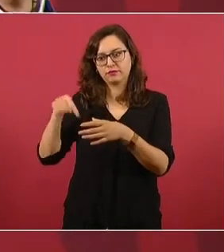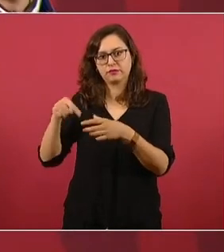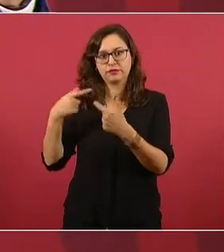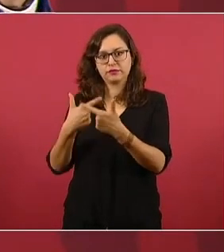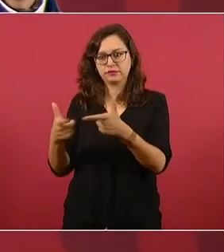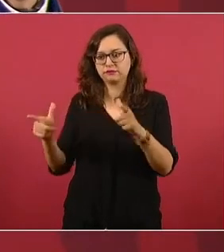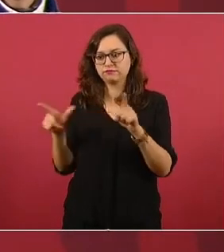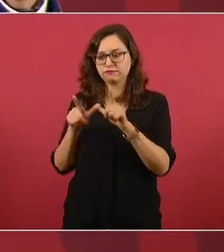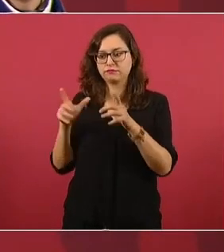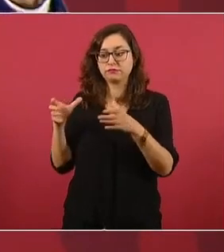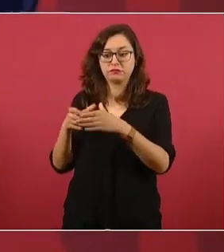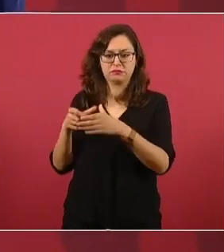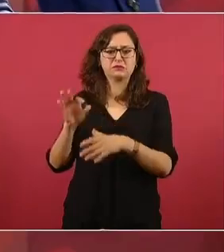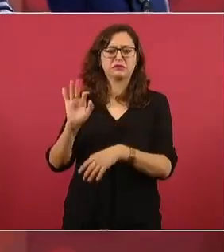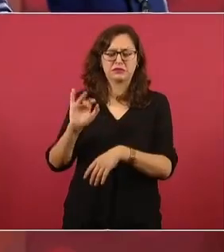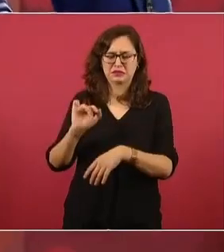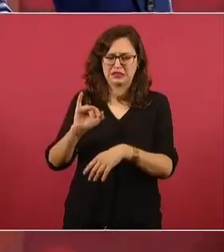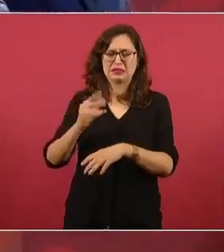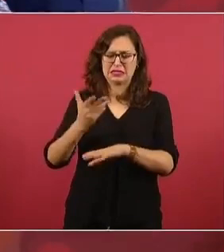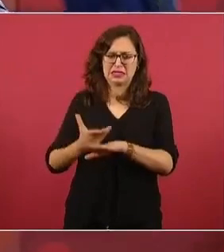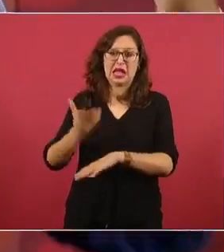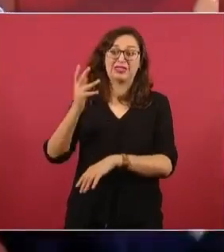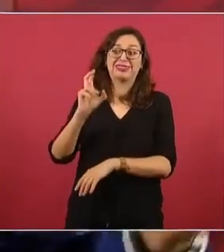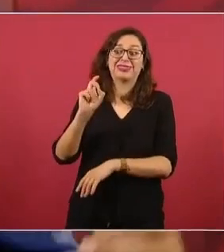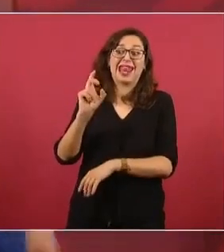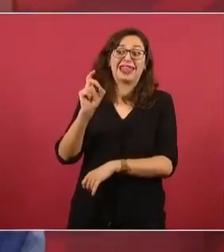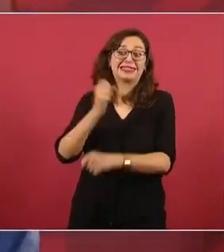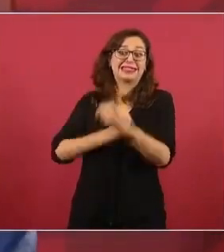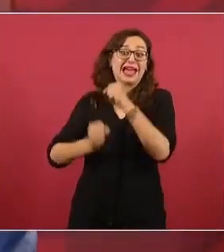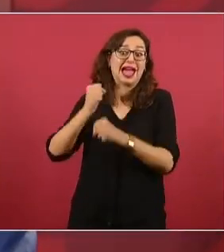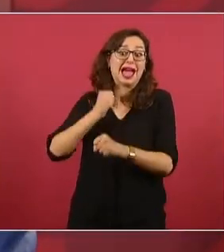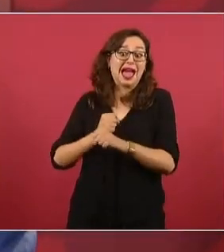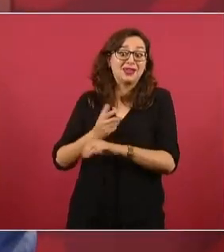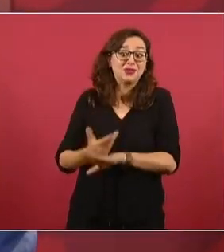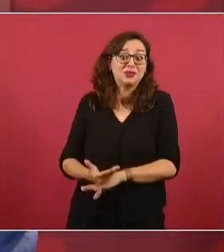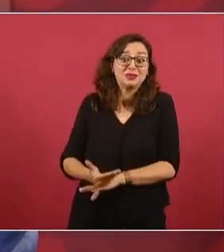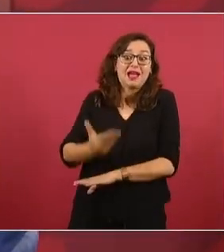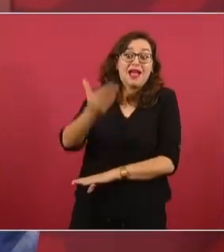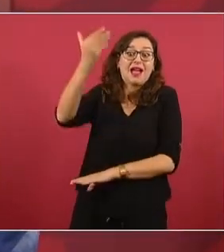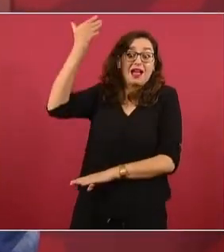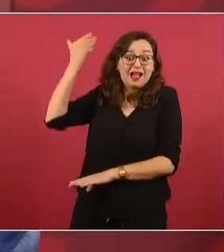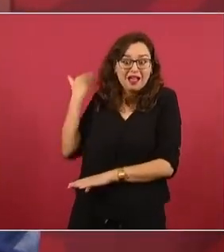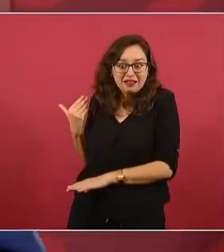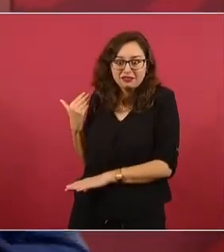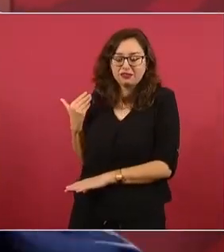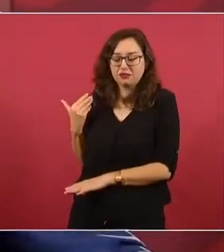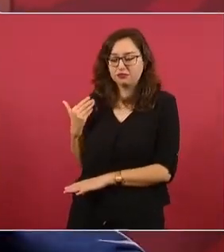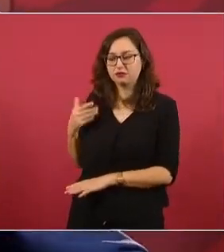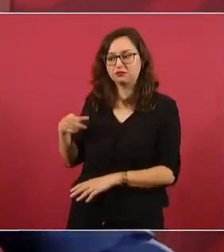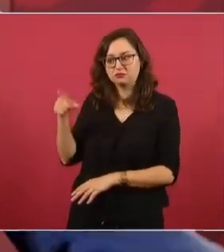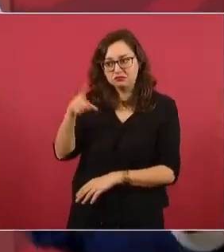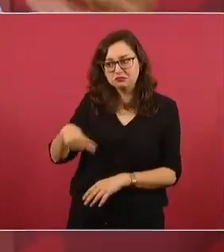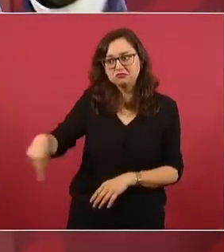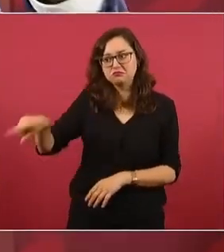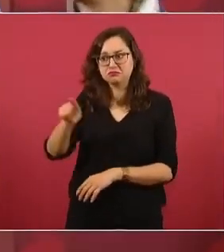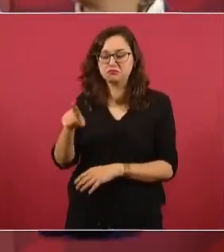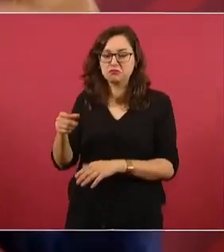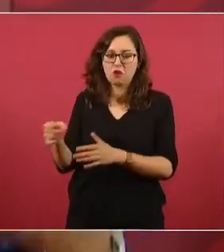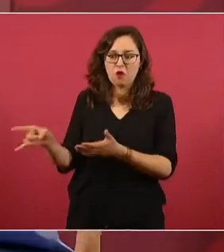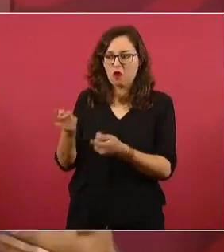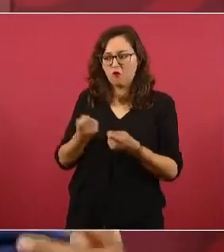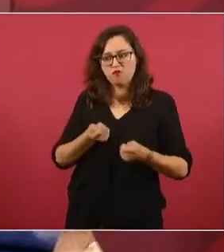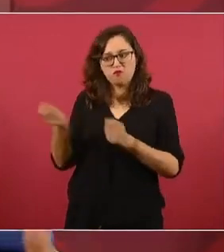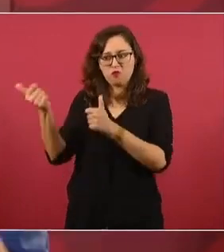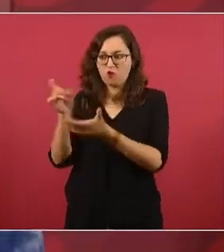pudo ser víctima de una injusticia hace 30 años, ¿sí? Y, a ver,